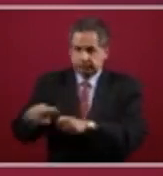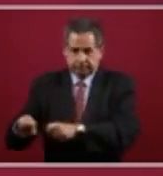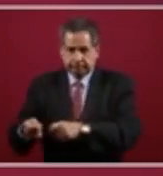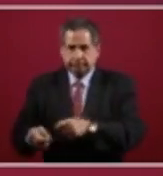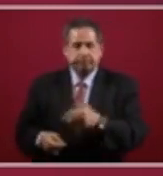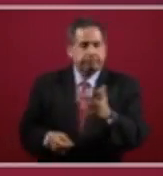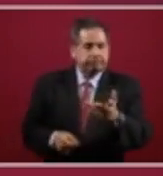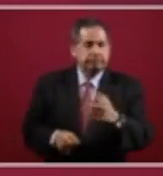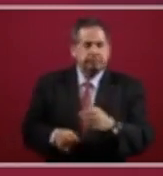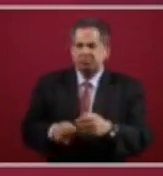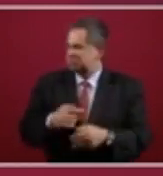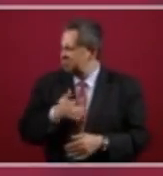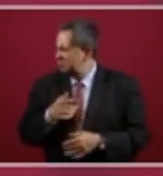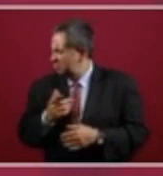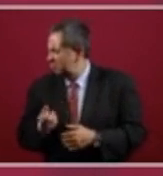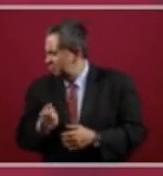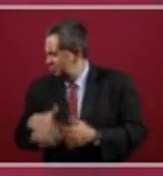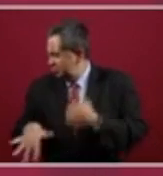vamos a poder en 15 días, ¿no?